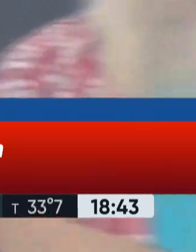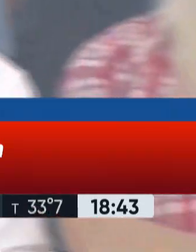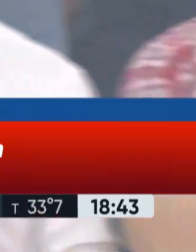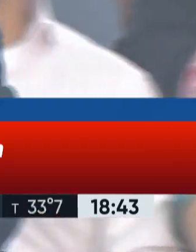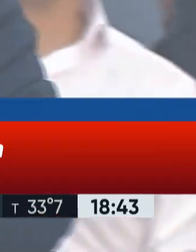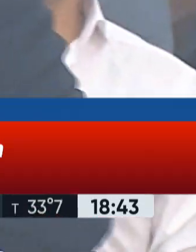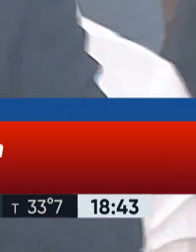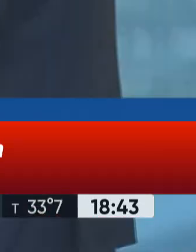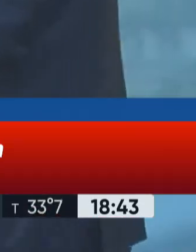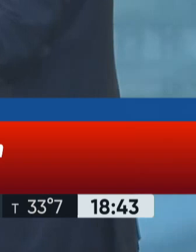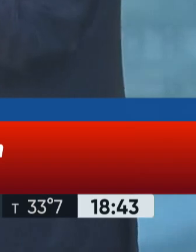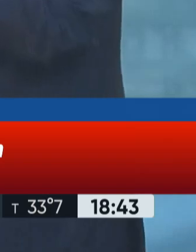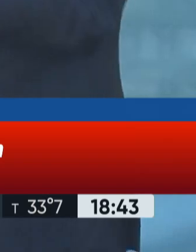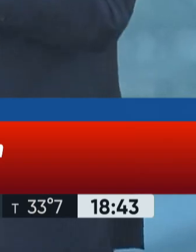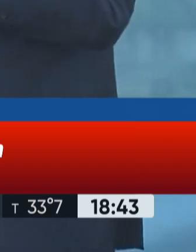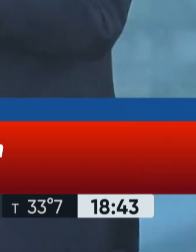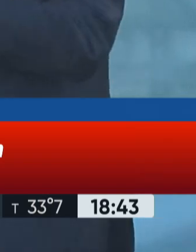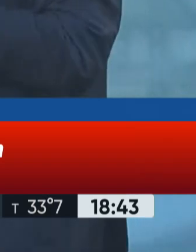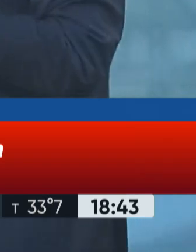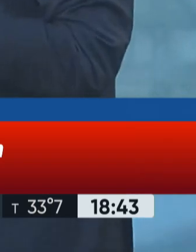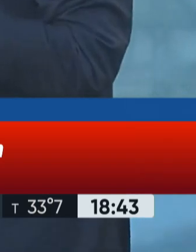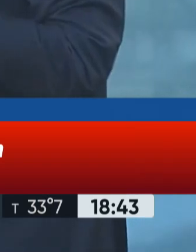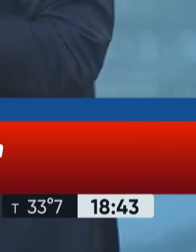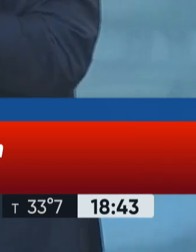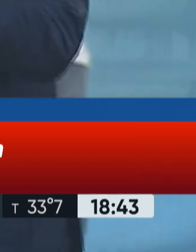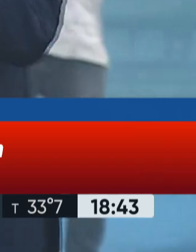Néstor, definitivamente